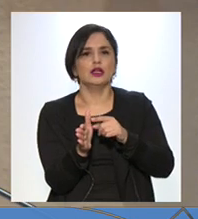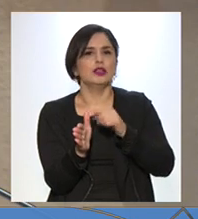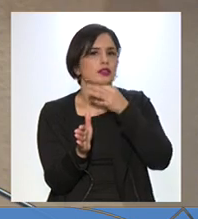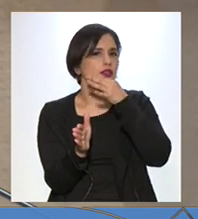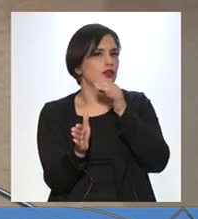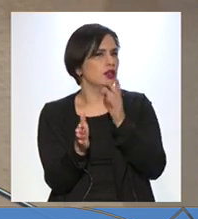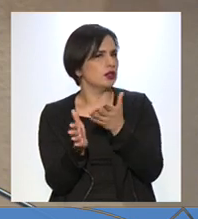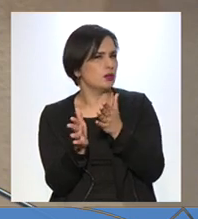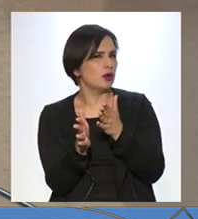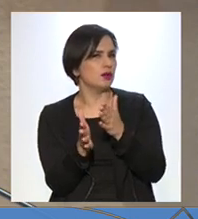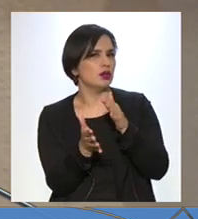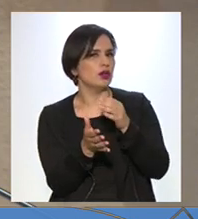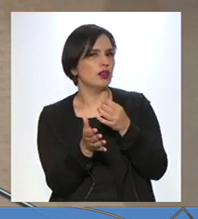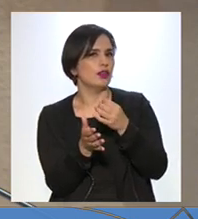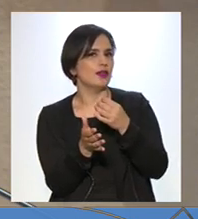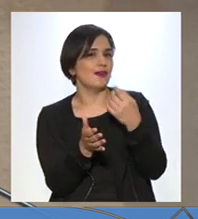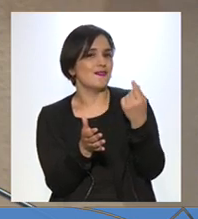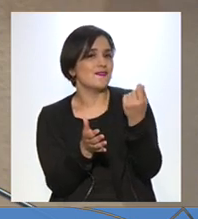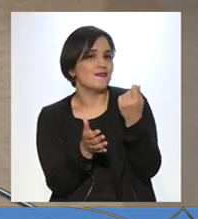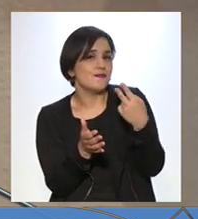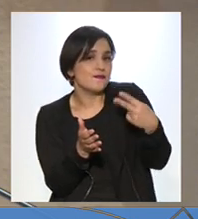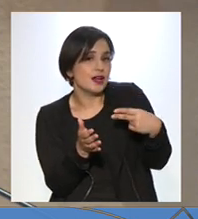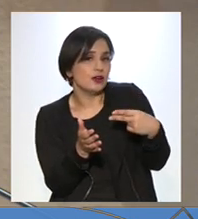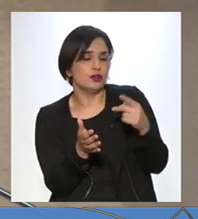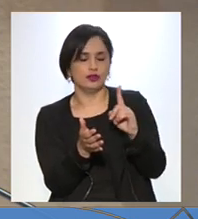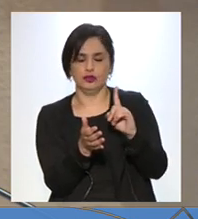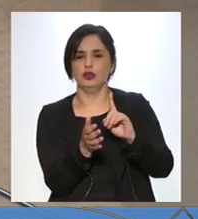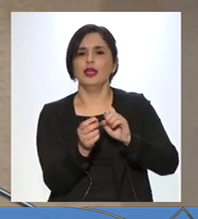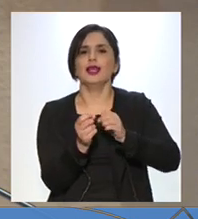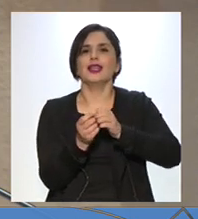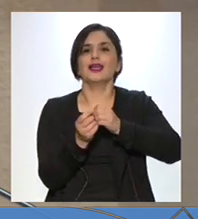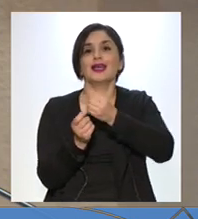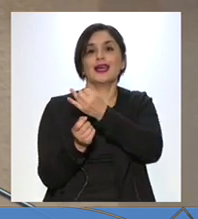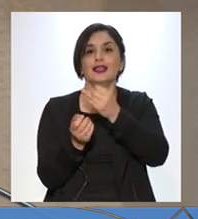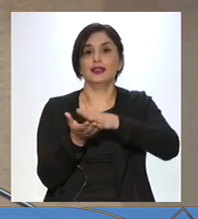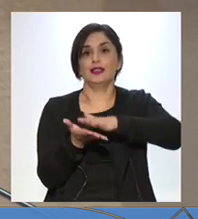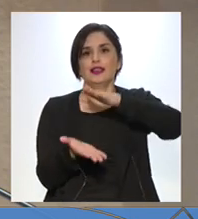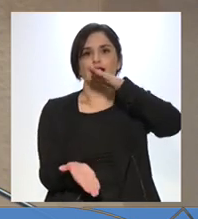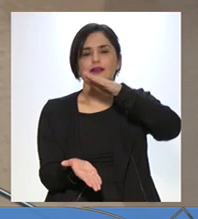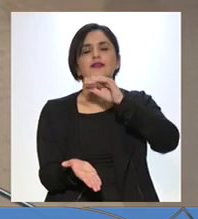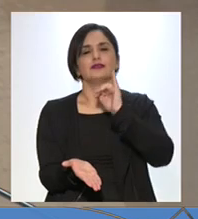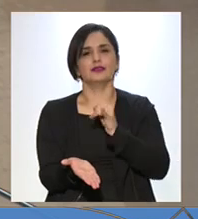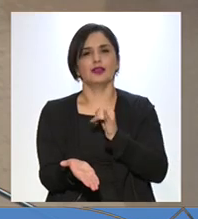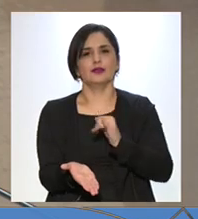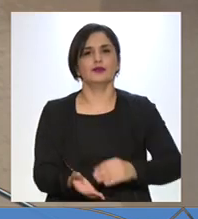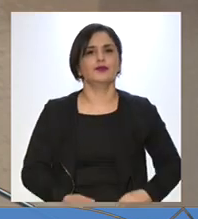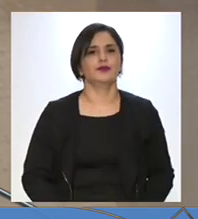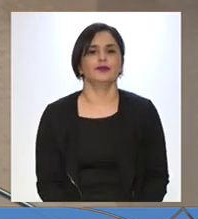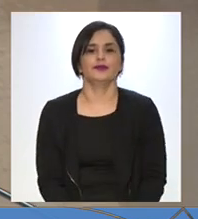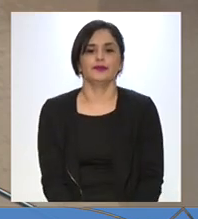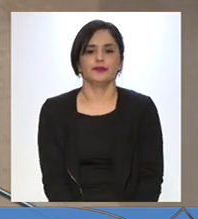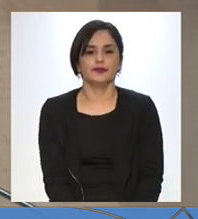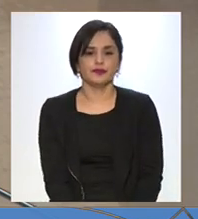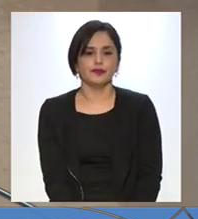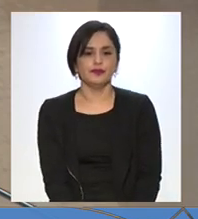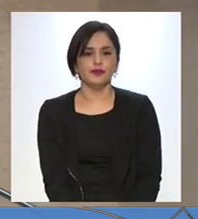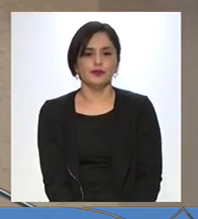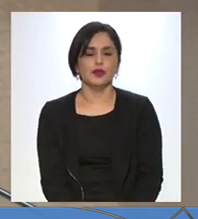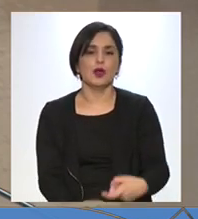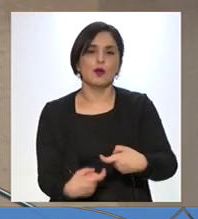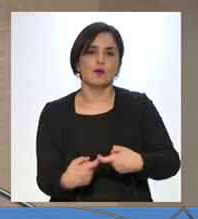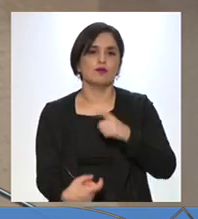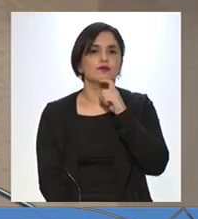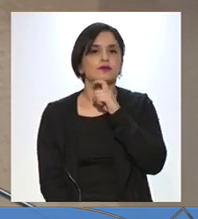Hago notar que estamos hablando de volumen, no de valor, porque por supuesto ha aumentado debido al aumento de los precios del cobre en